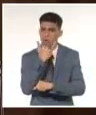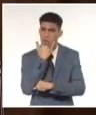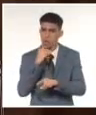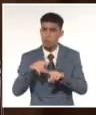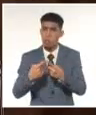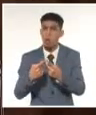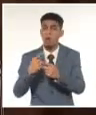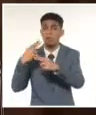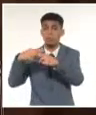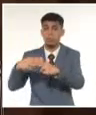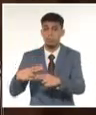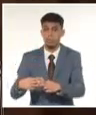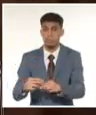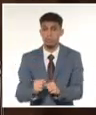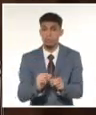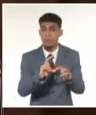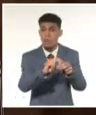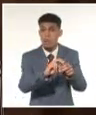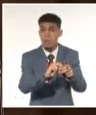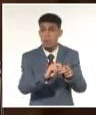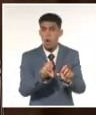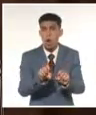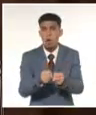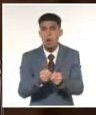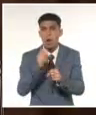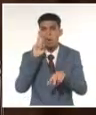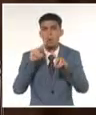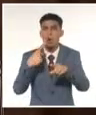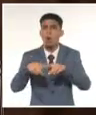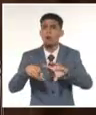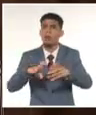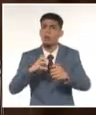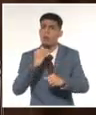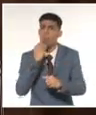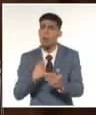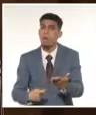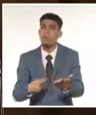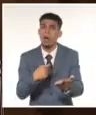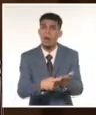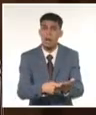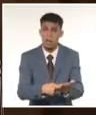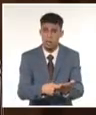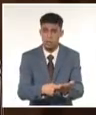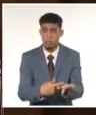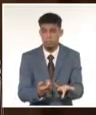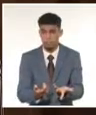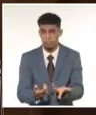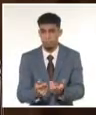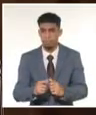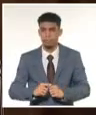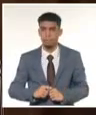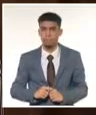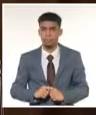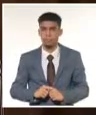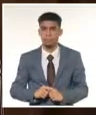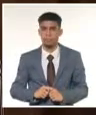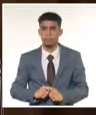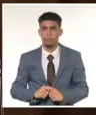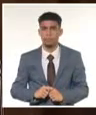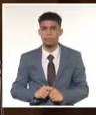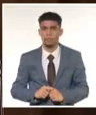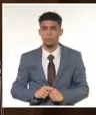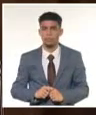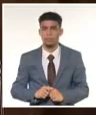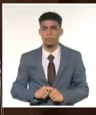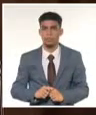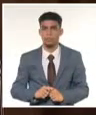que los obliga constantemente a buscar mecanismos alternos, asumir riesgos y operar al margen de